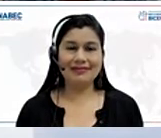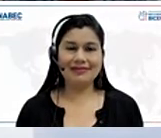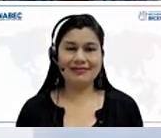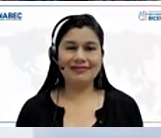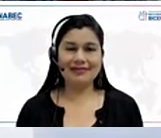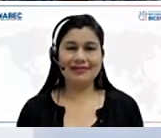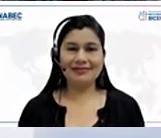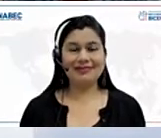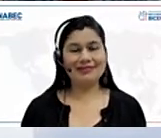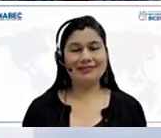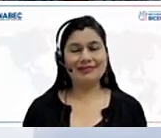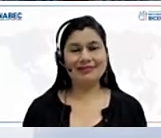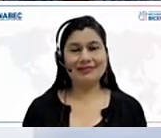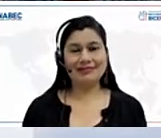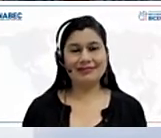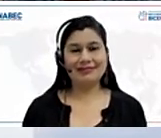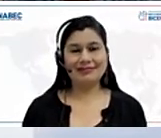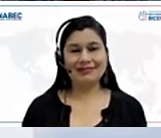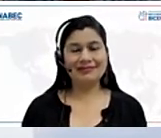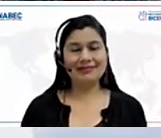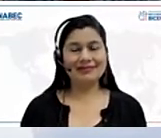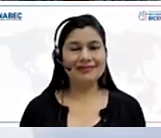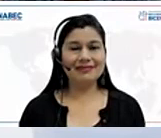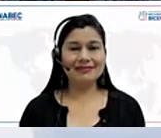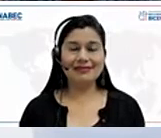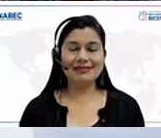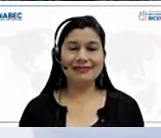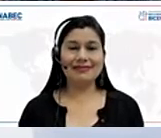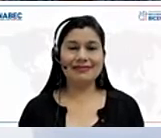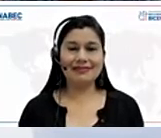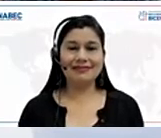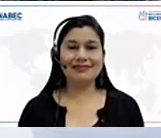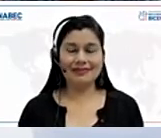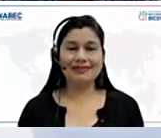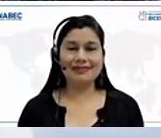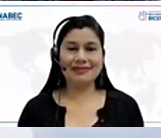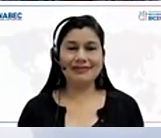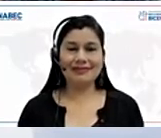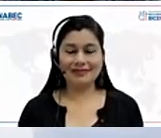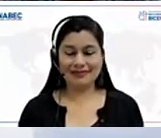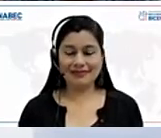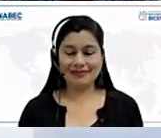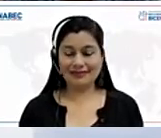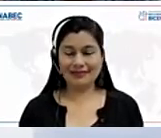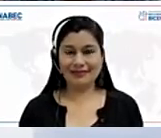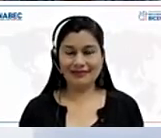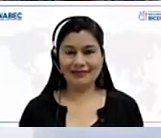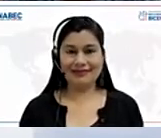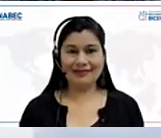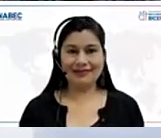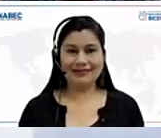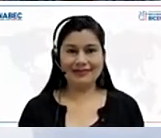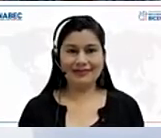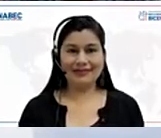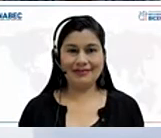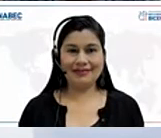¿no? Digamos, qué tan buen uso le dio a sus estudios iniciales en el Japón, ¿no? ¿no?